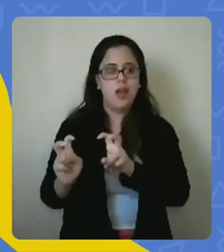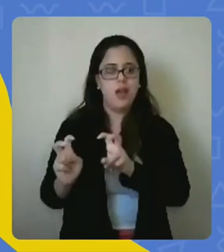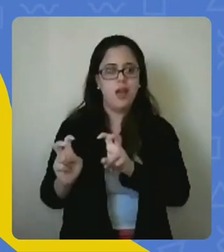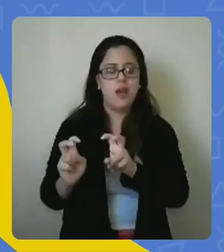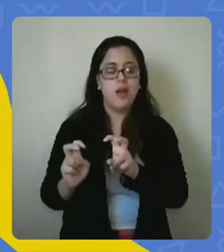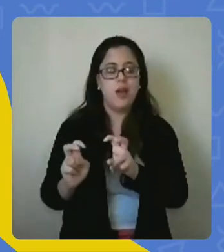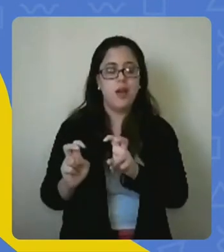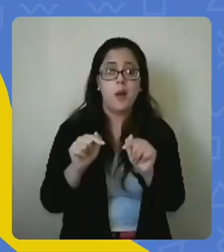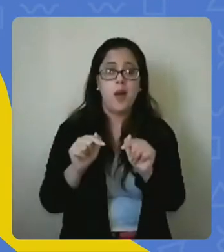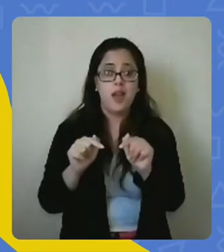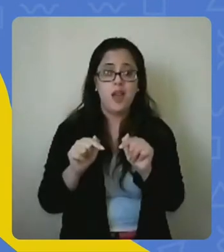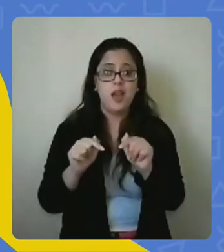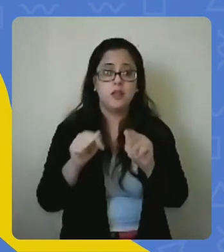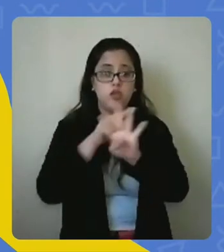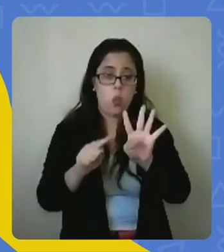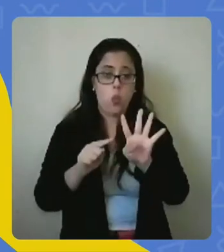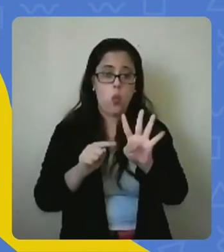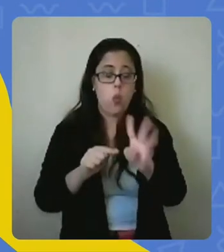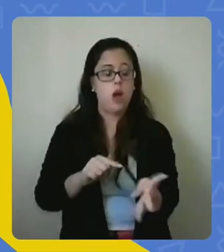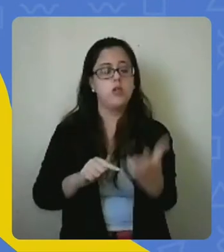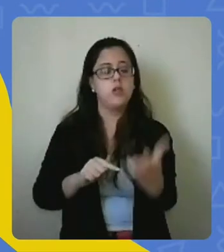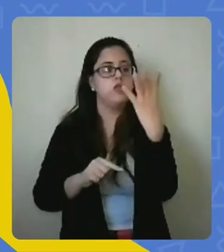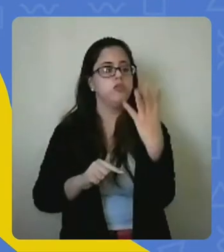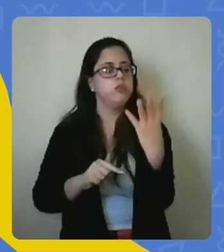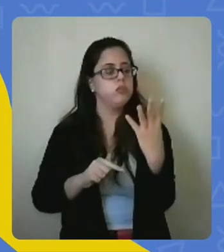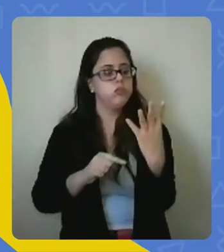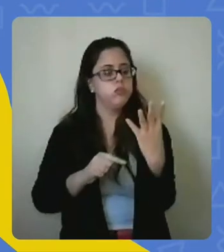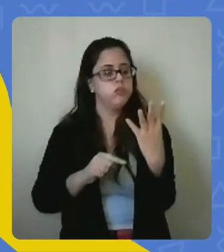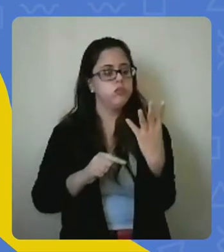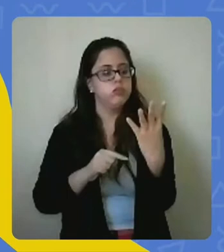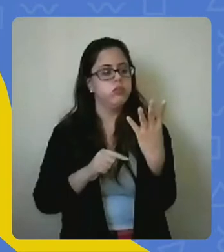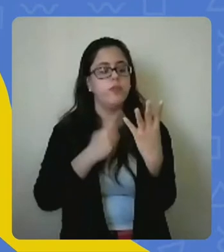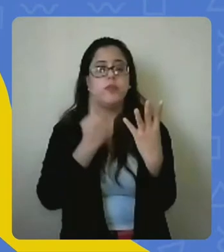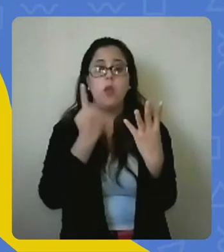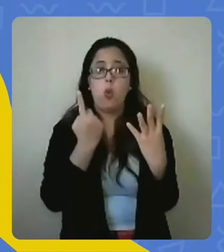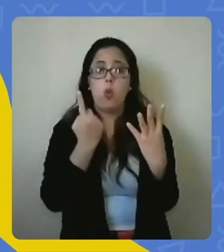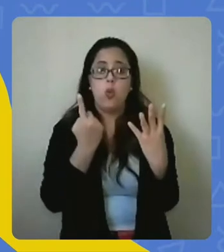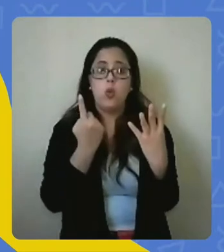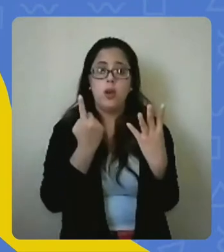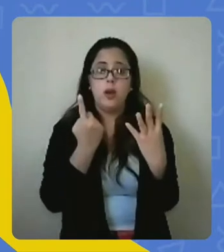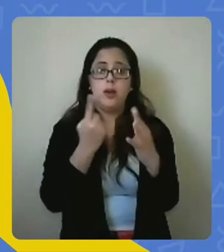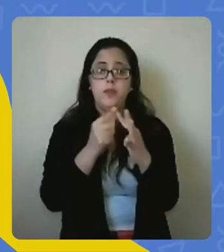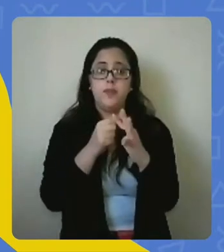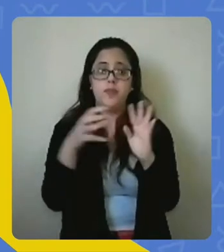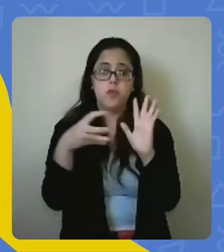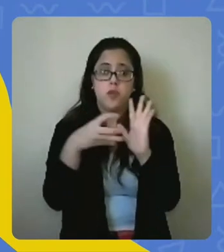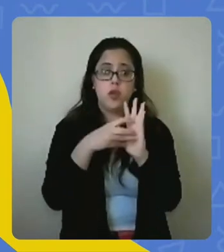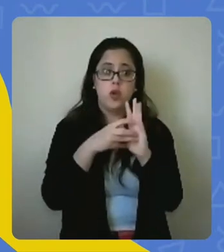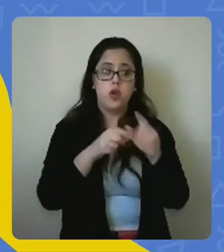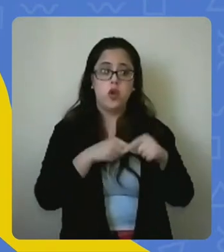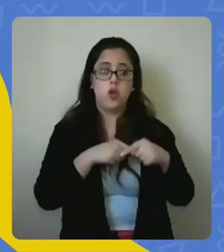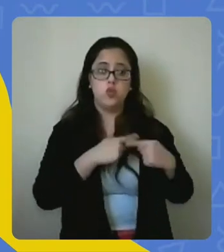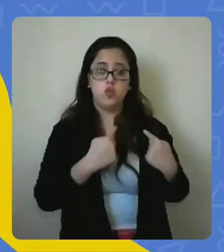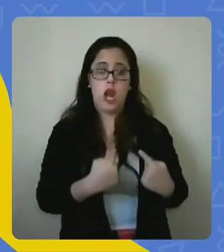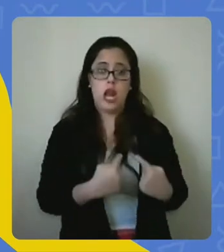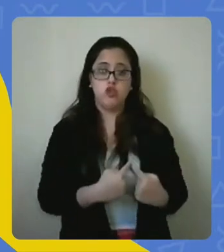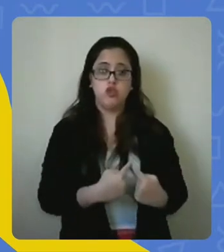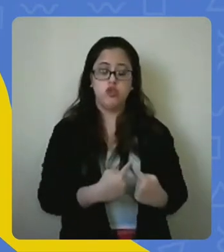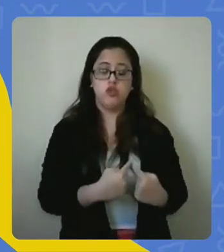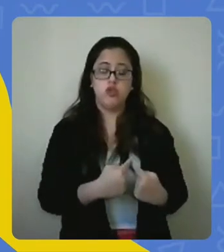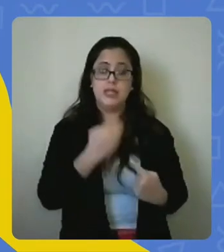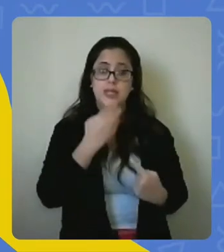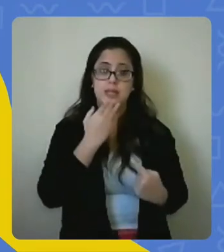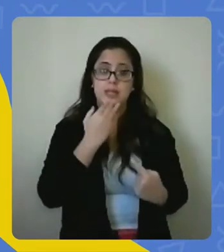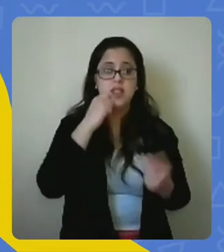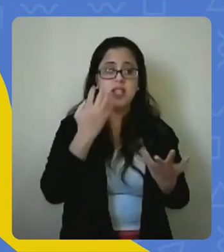Son 4 tarjetas. Una tiene el logo de un corazón y en general es completar